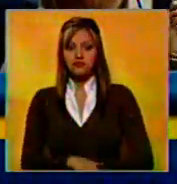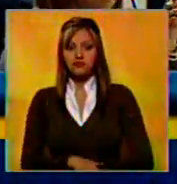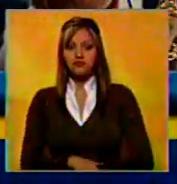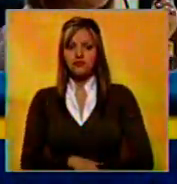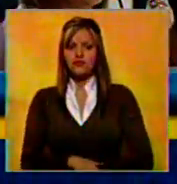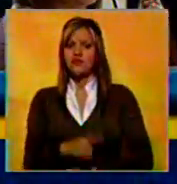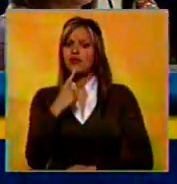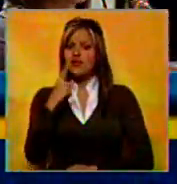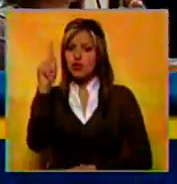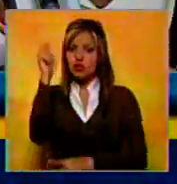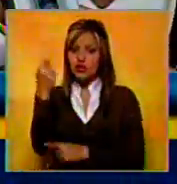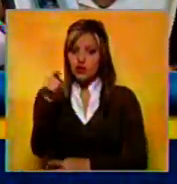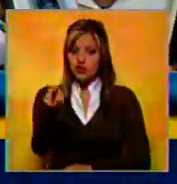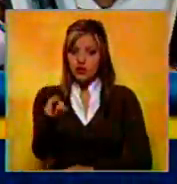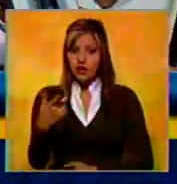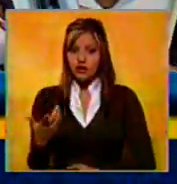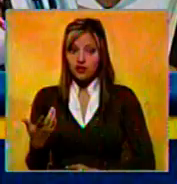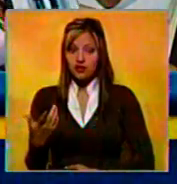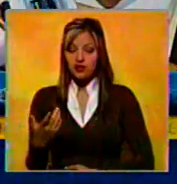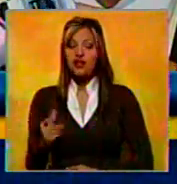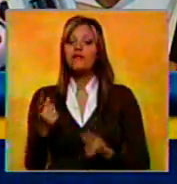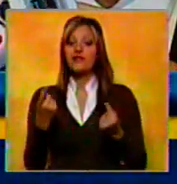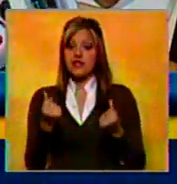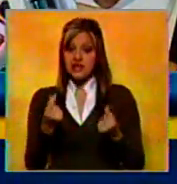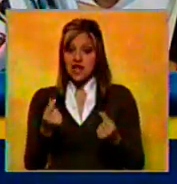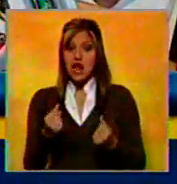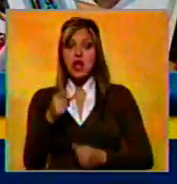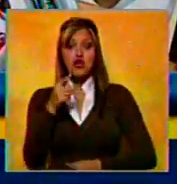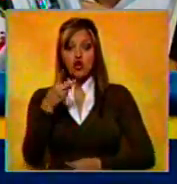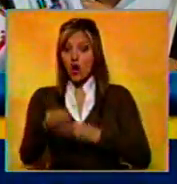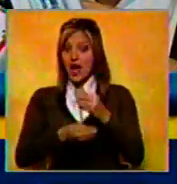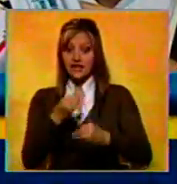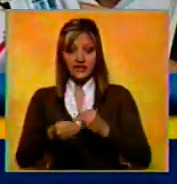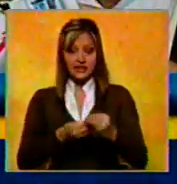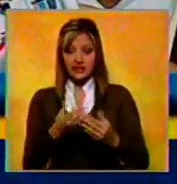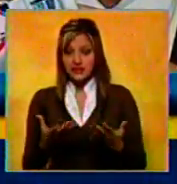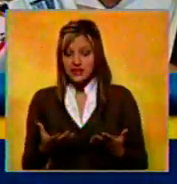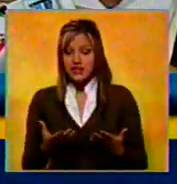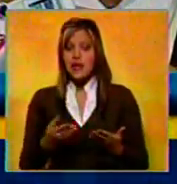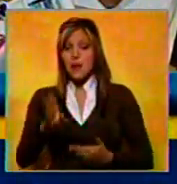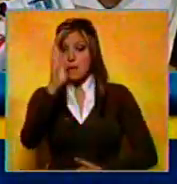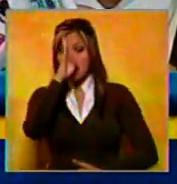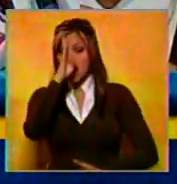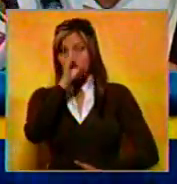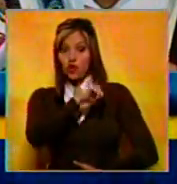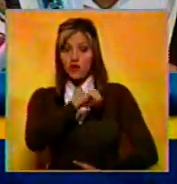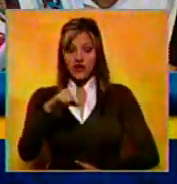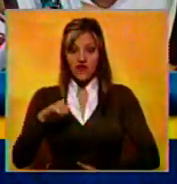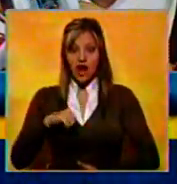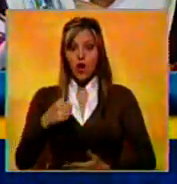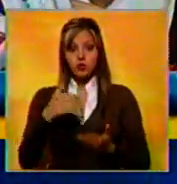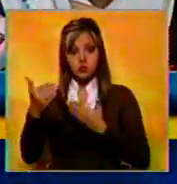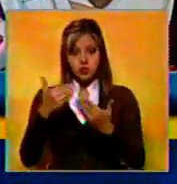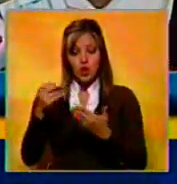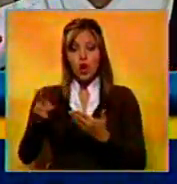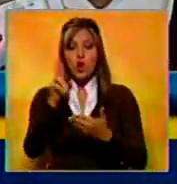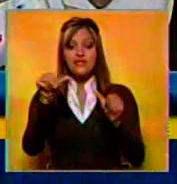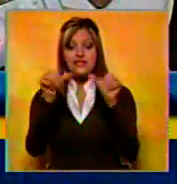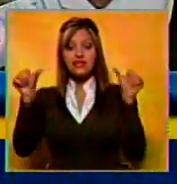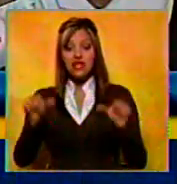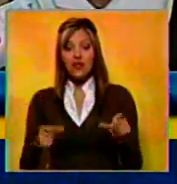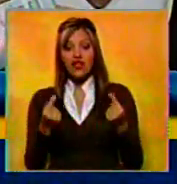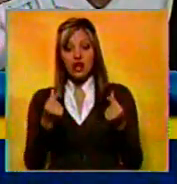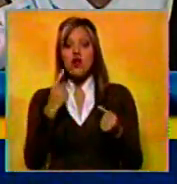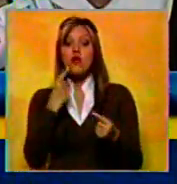dijo el diputado recursos que no se Ejecutan en la banca privada interactuando en el sistema financiero